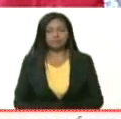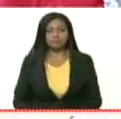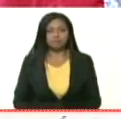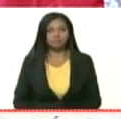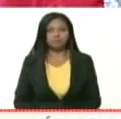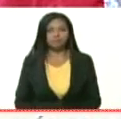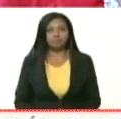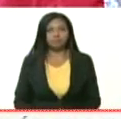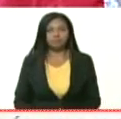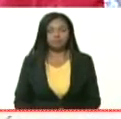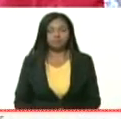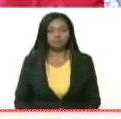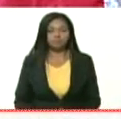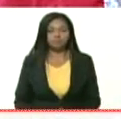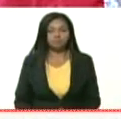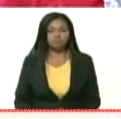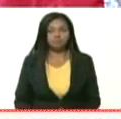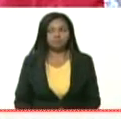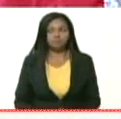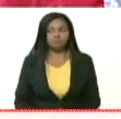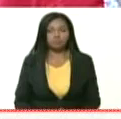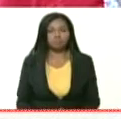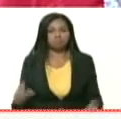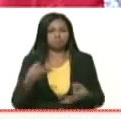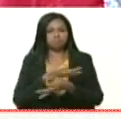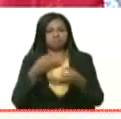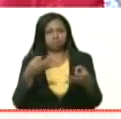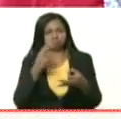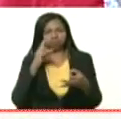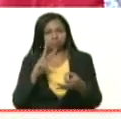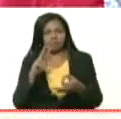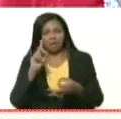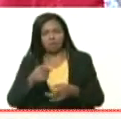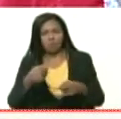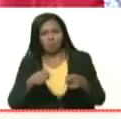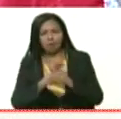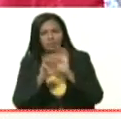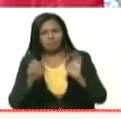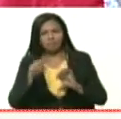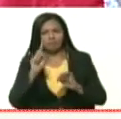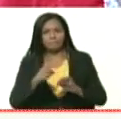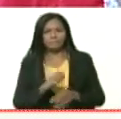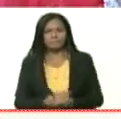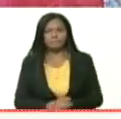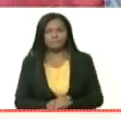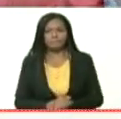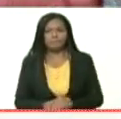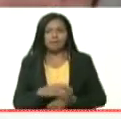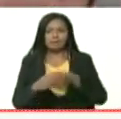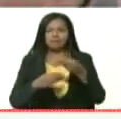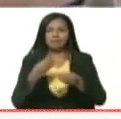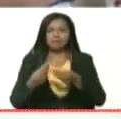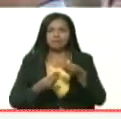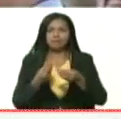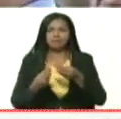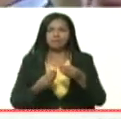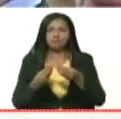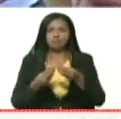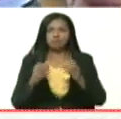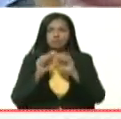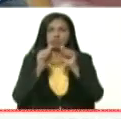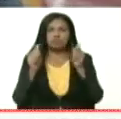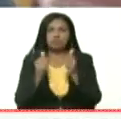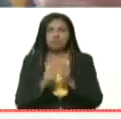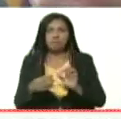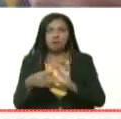Fue maravillosa la confección de un sistema